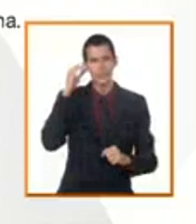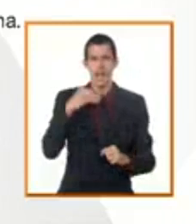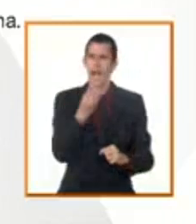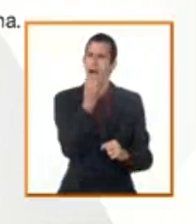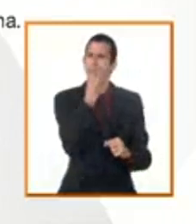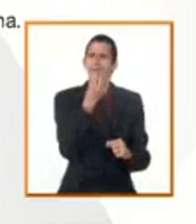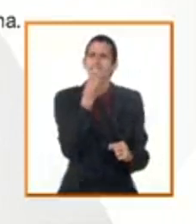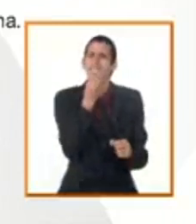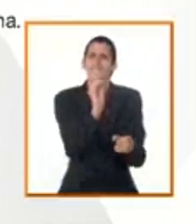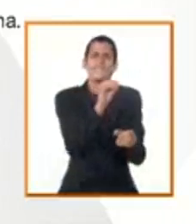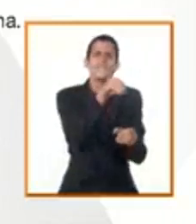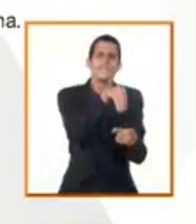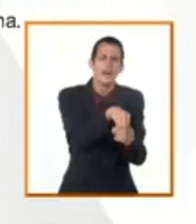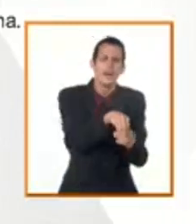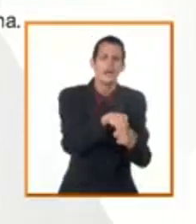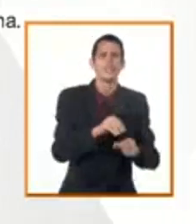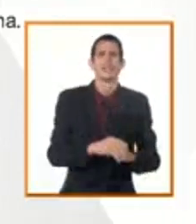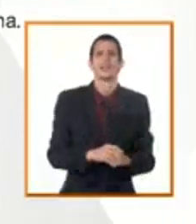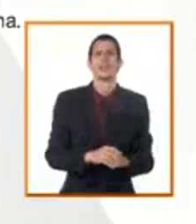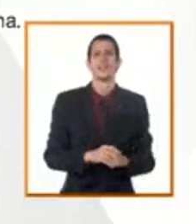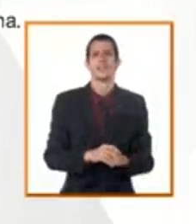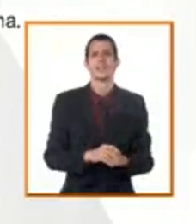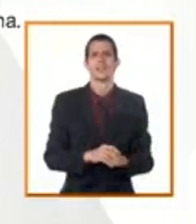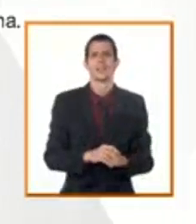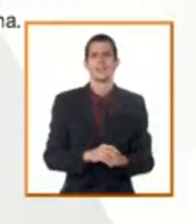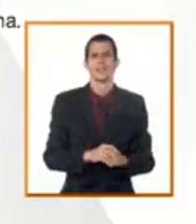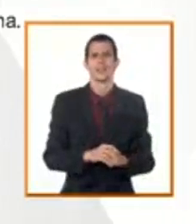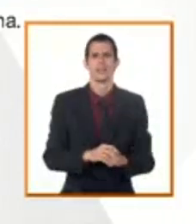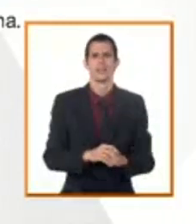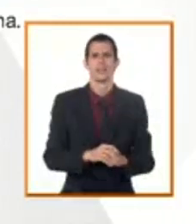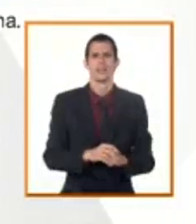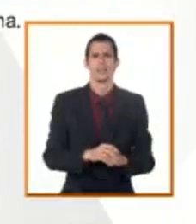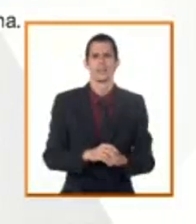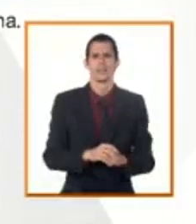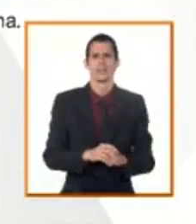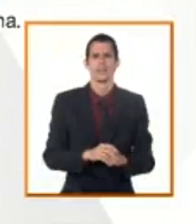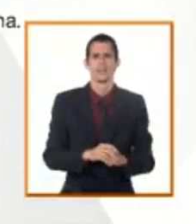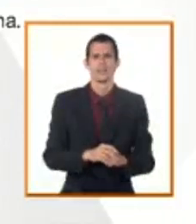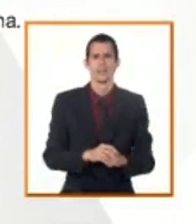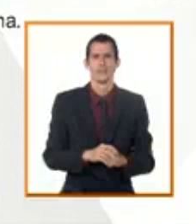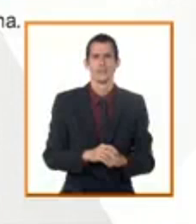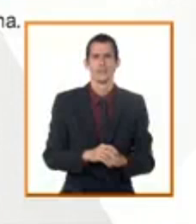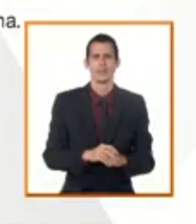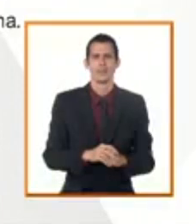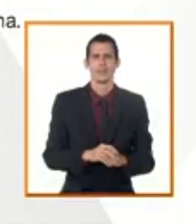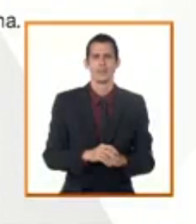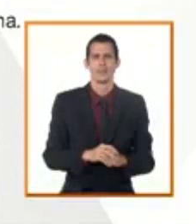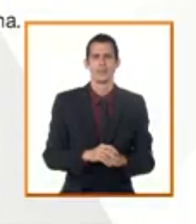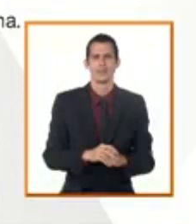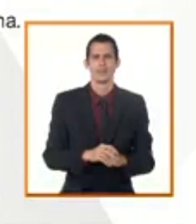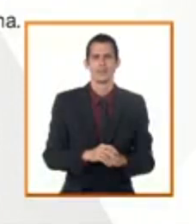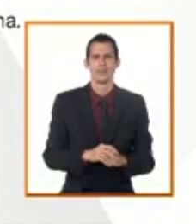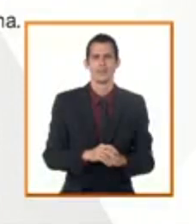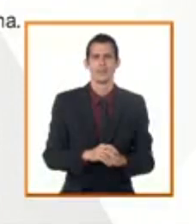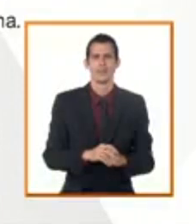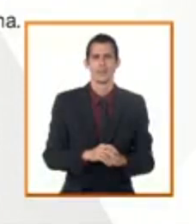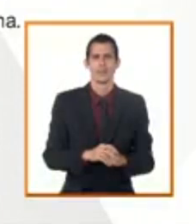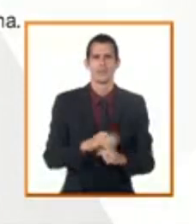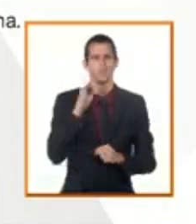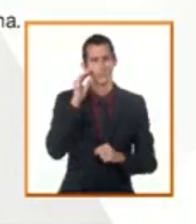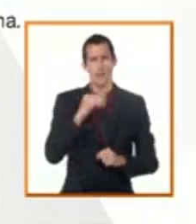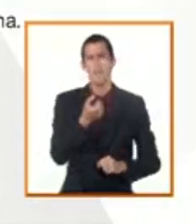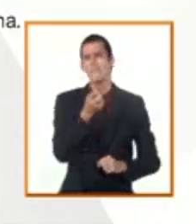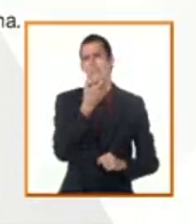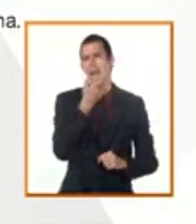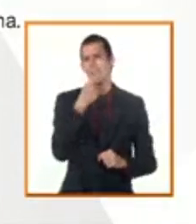sin límites en las cantidades, como equipaje acompañado, lo cual no quiere decir que se utilice para este tipo de actividad con un medicamento tan